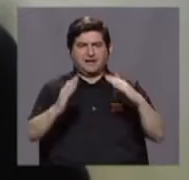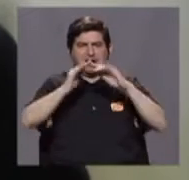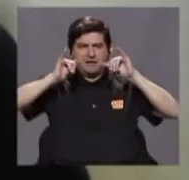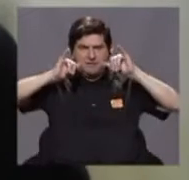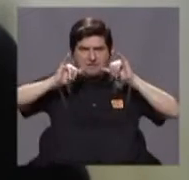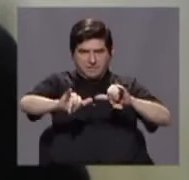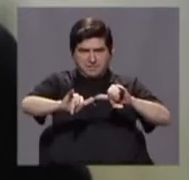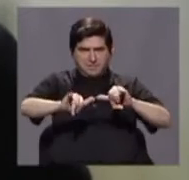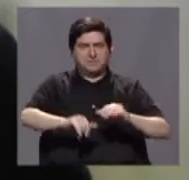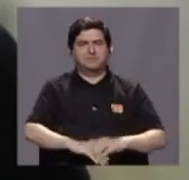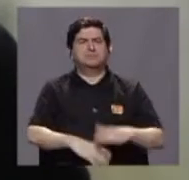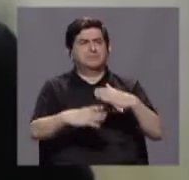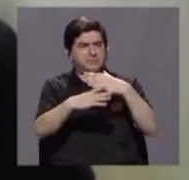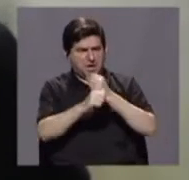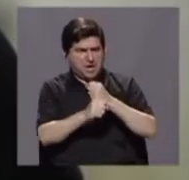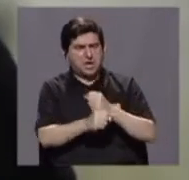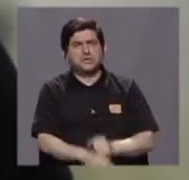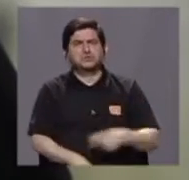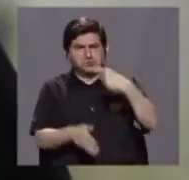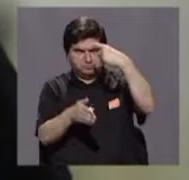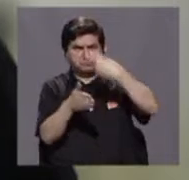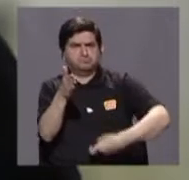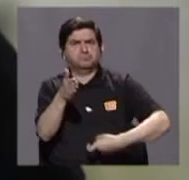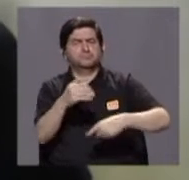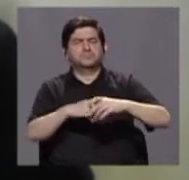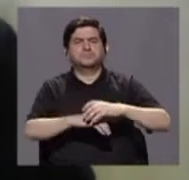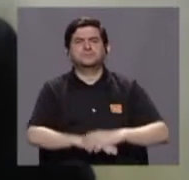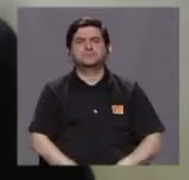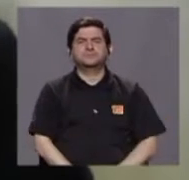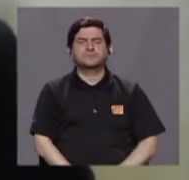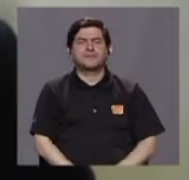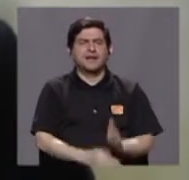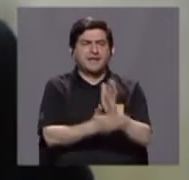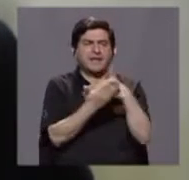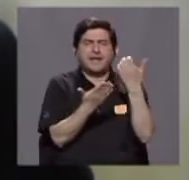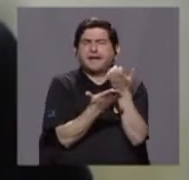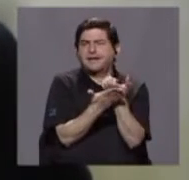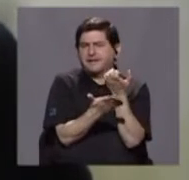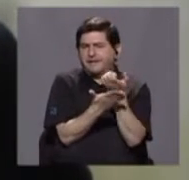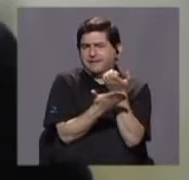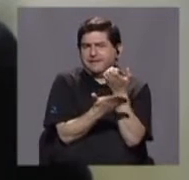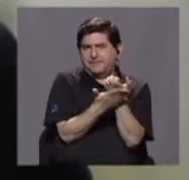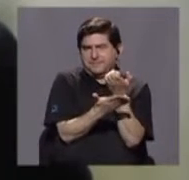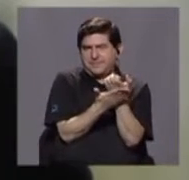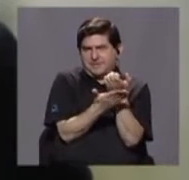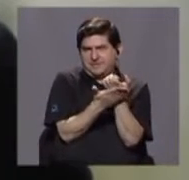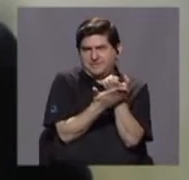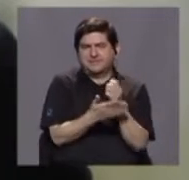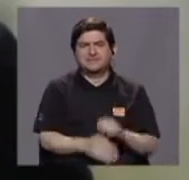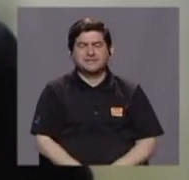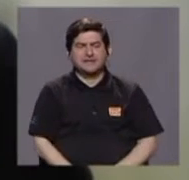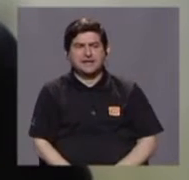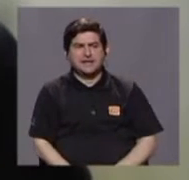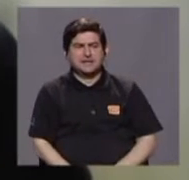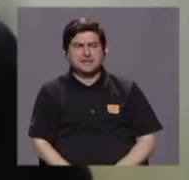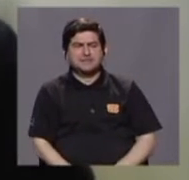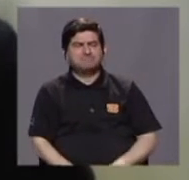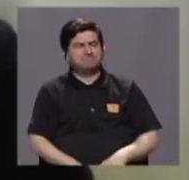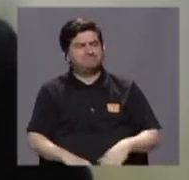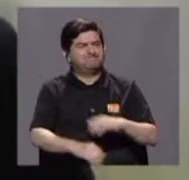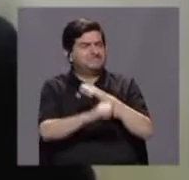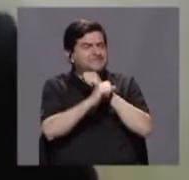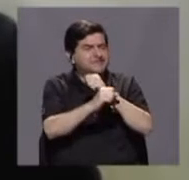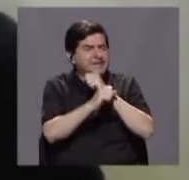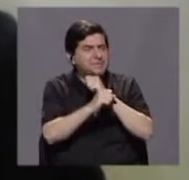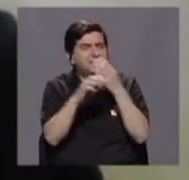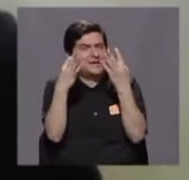hizo bastante rigurosamente. La parte económica se salvaguardó bastante